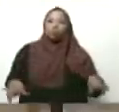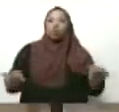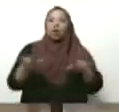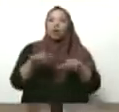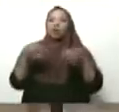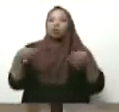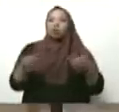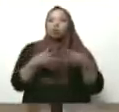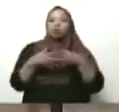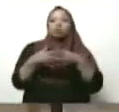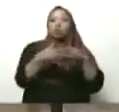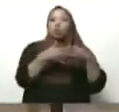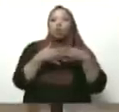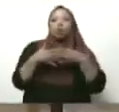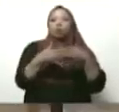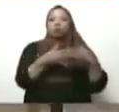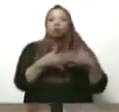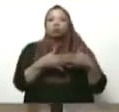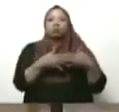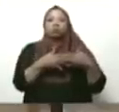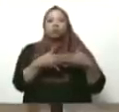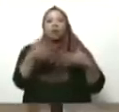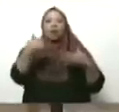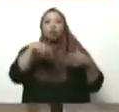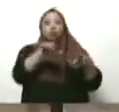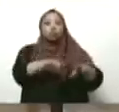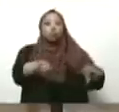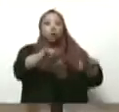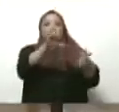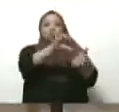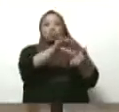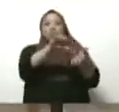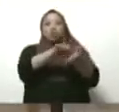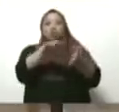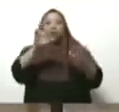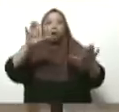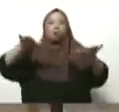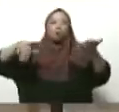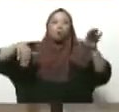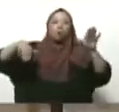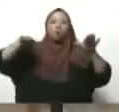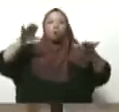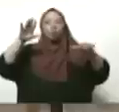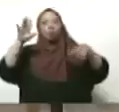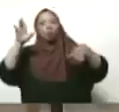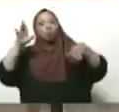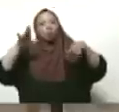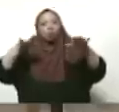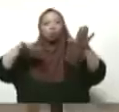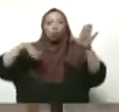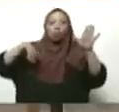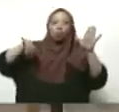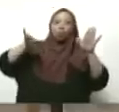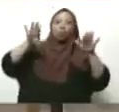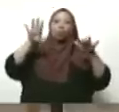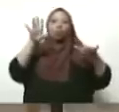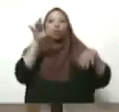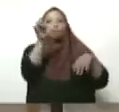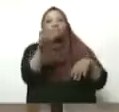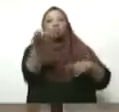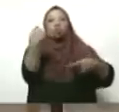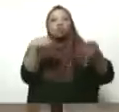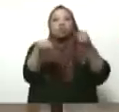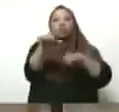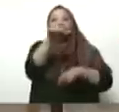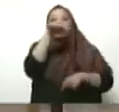por ejemplo la ciudad de los zombis van andando por allí tirado alucinando y nadie sin ayuda de nadie